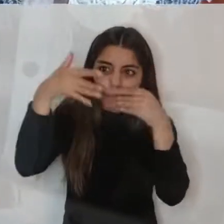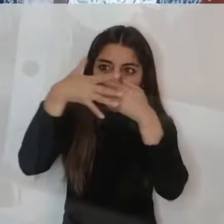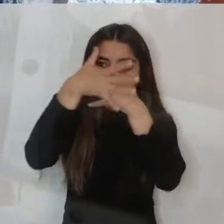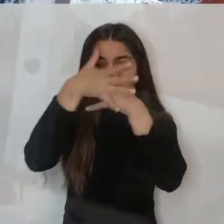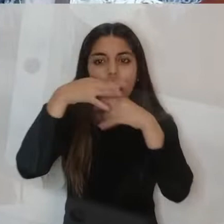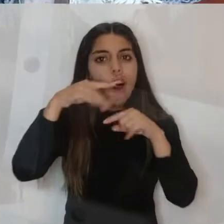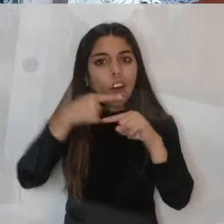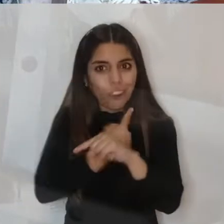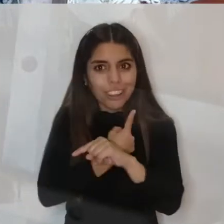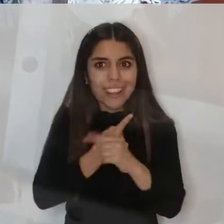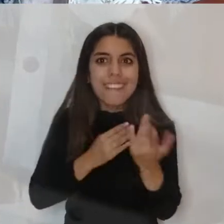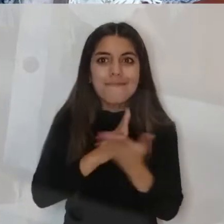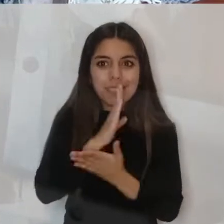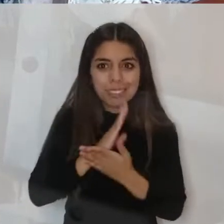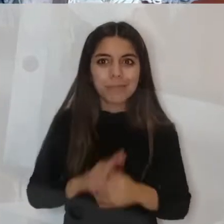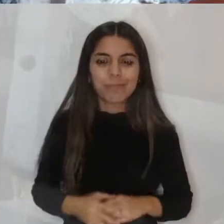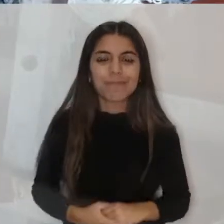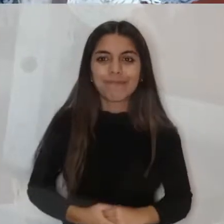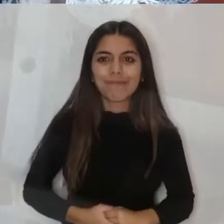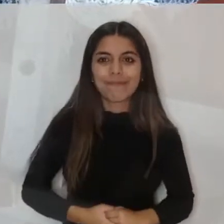como hice la empezada.